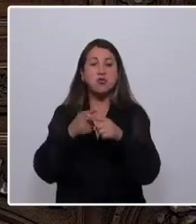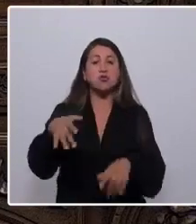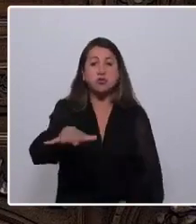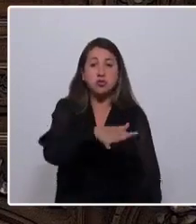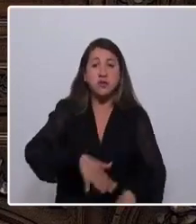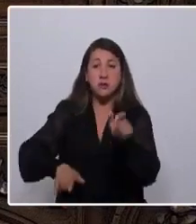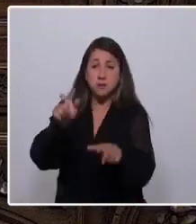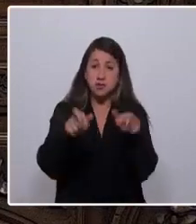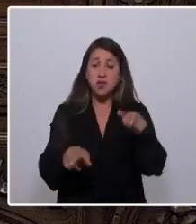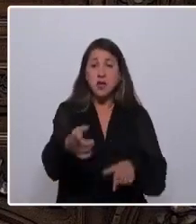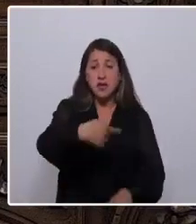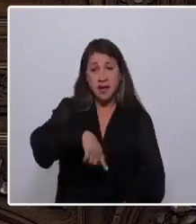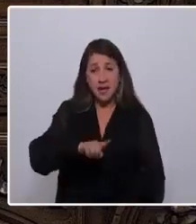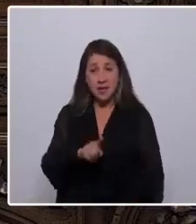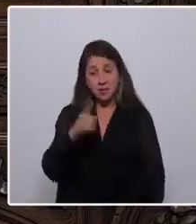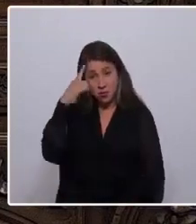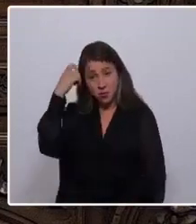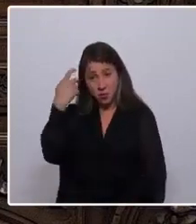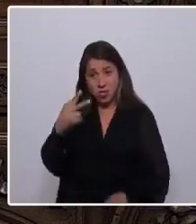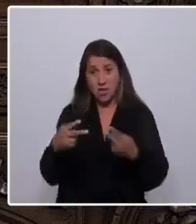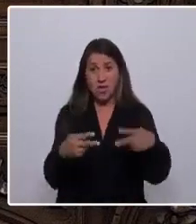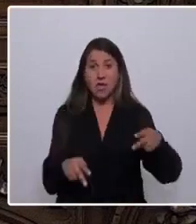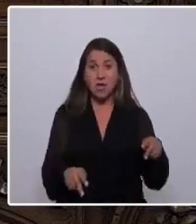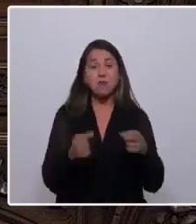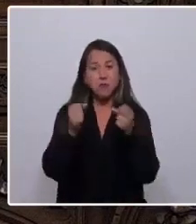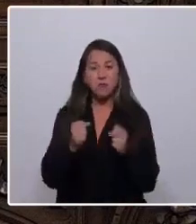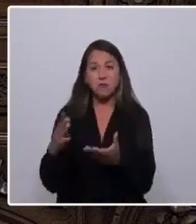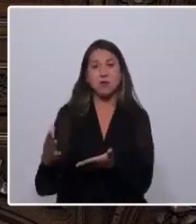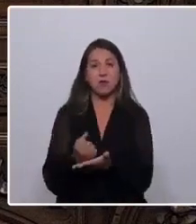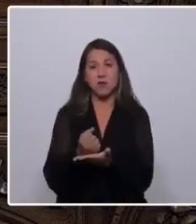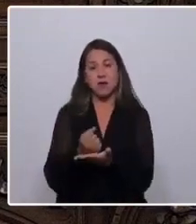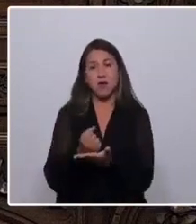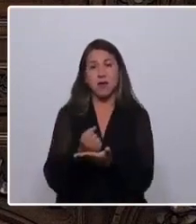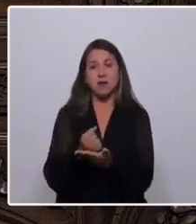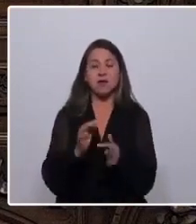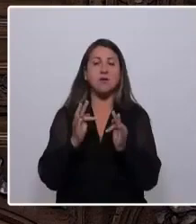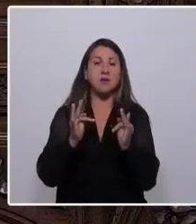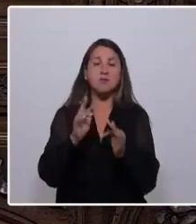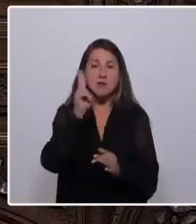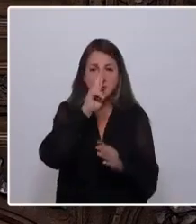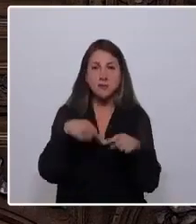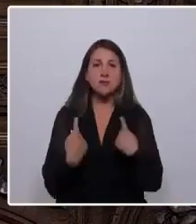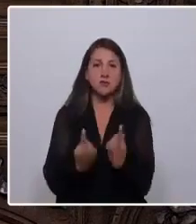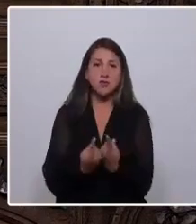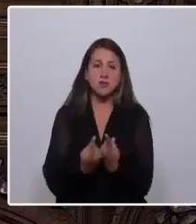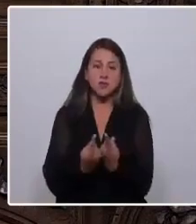donde sus sueños sean posibles. Nunca más sin nosotras.